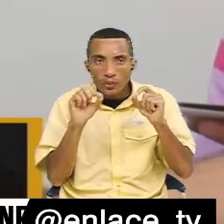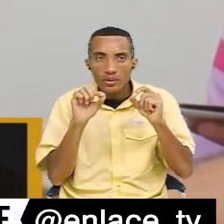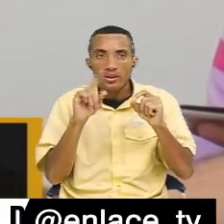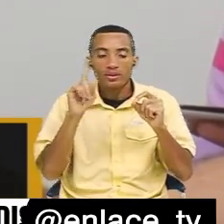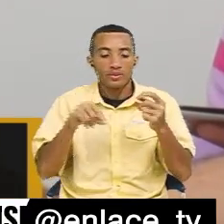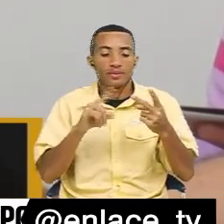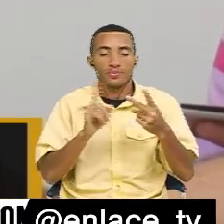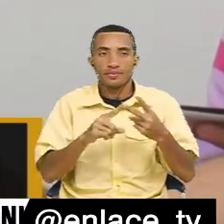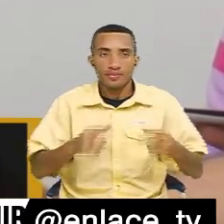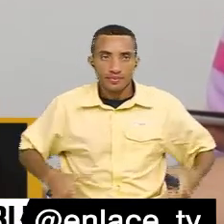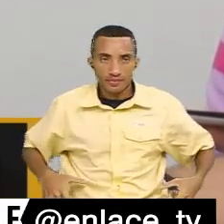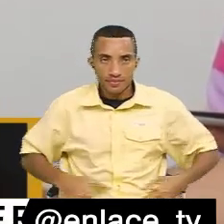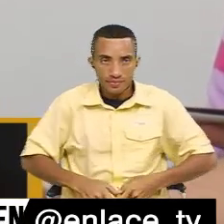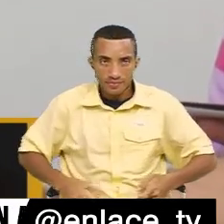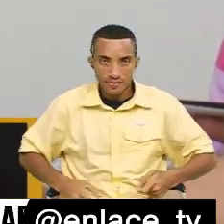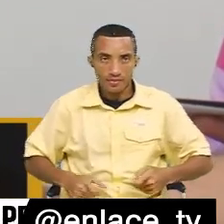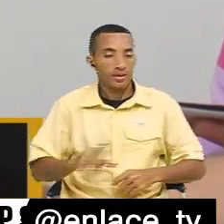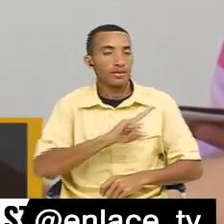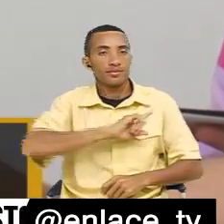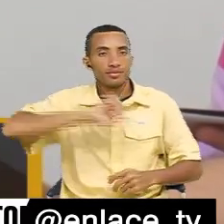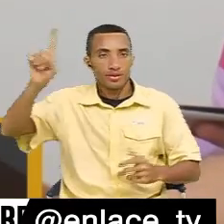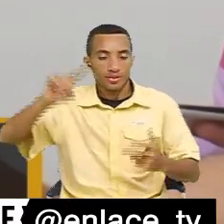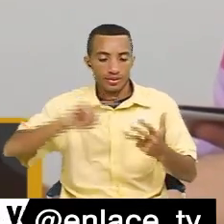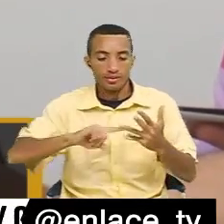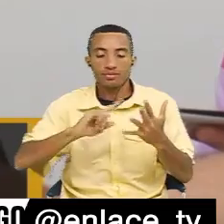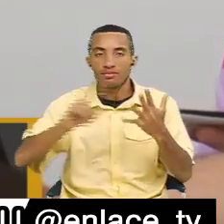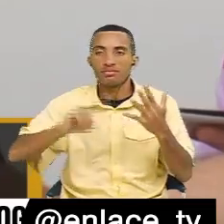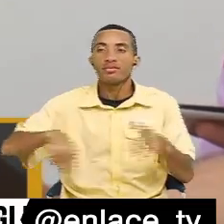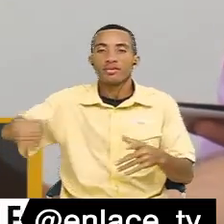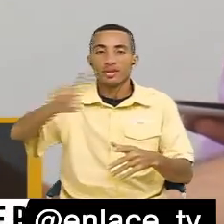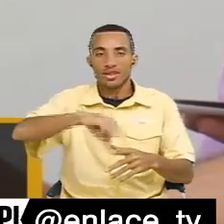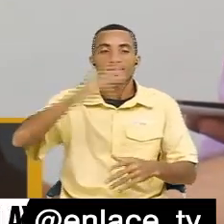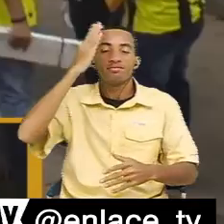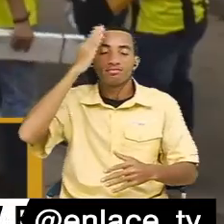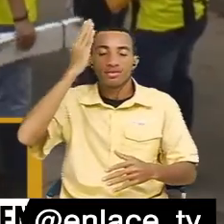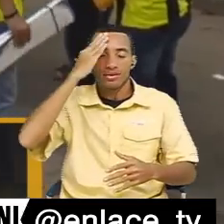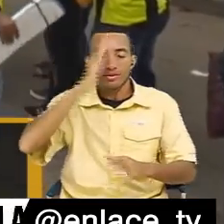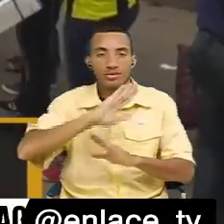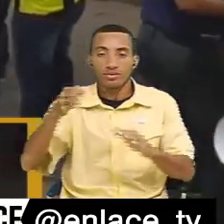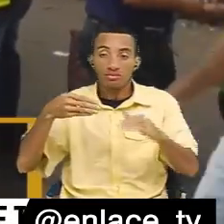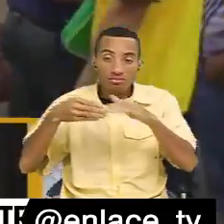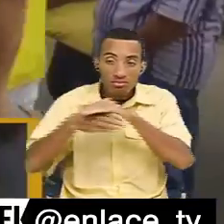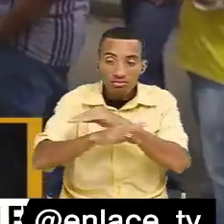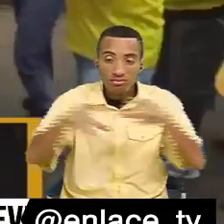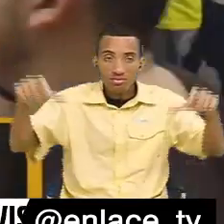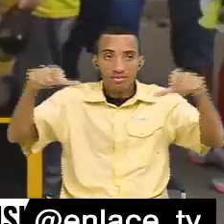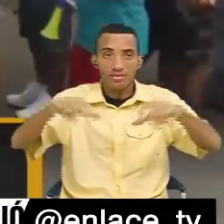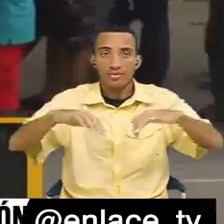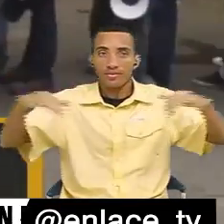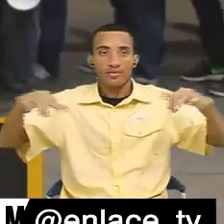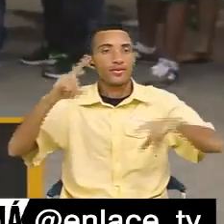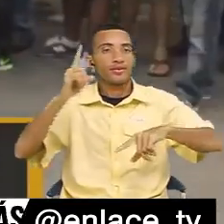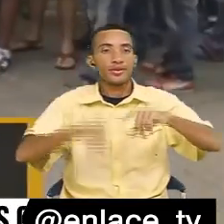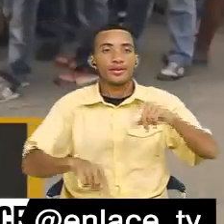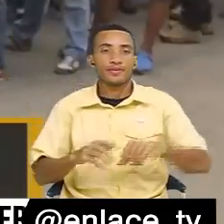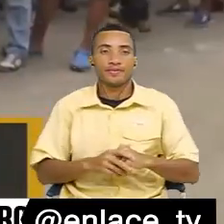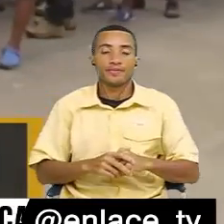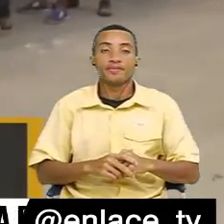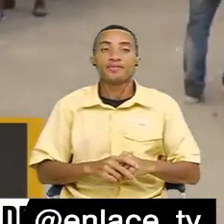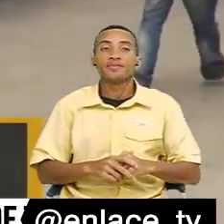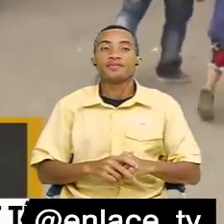cinturones de villa. Hay varias restricciones que ellos ya tienen conocimiento y que no pueden ingresar al estadio. Las autoridades recomiendan a los asistentes llevar